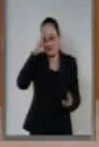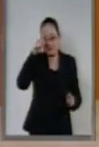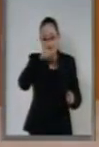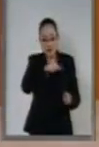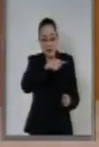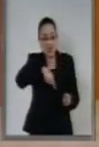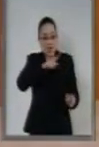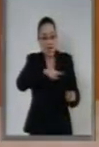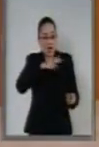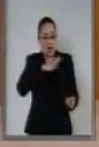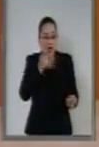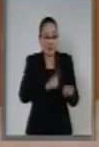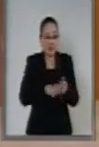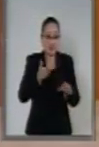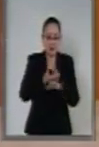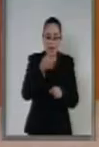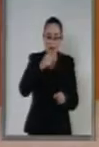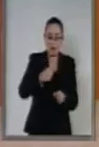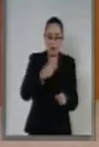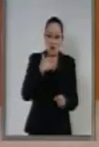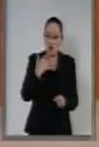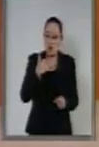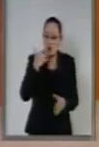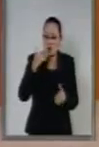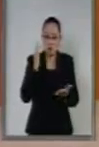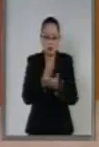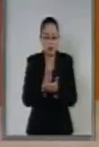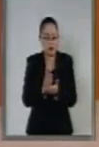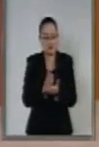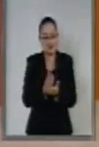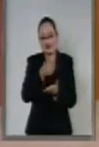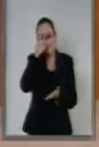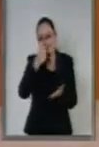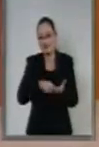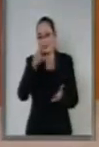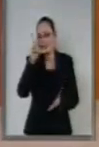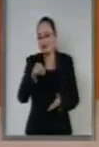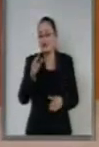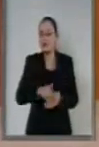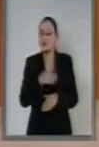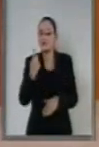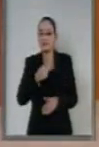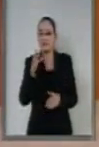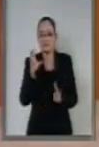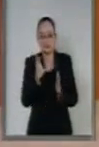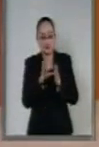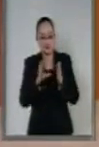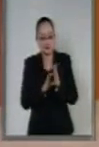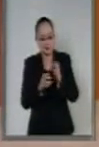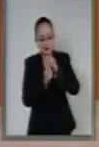la corrupción en este rubro porque la reforma constitucional